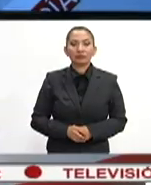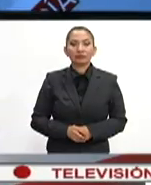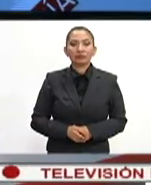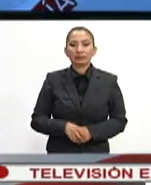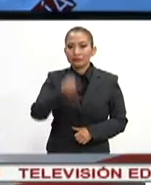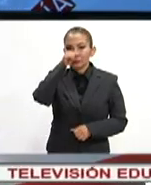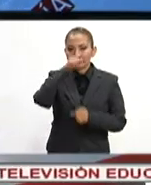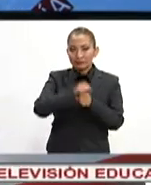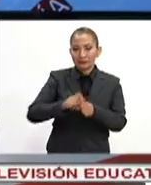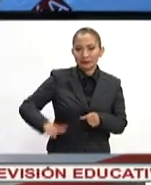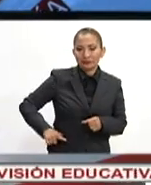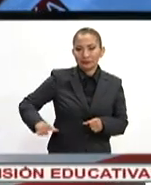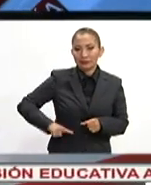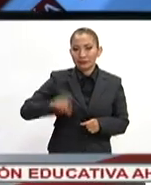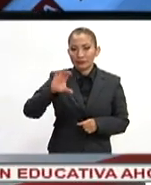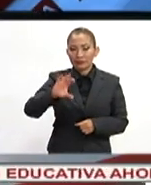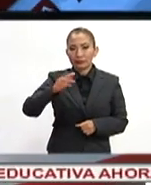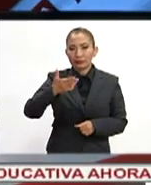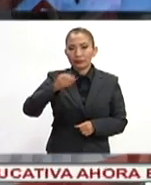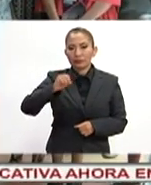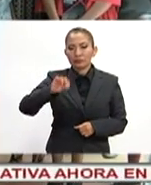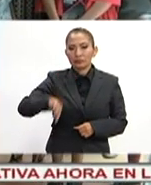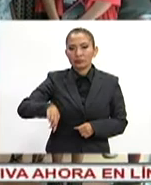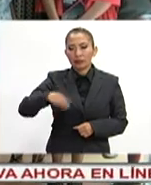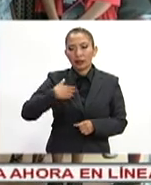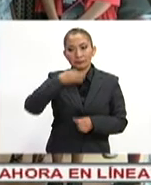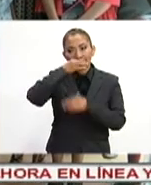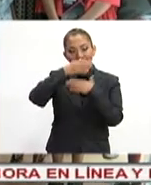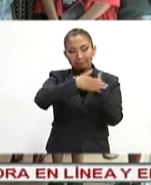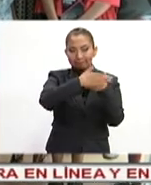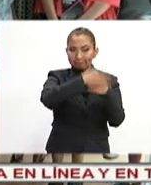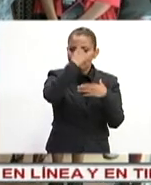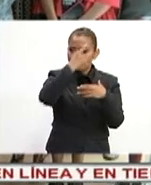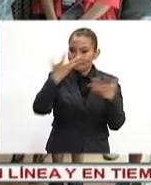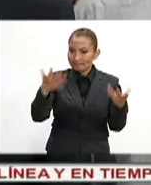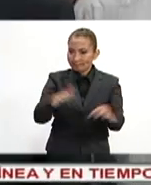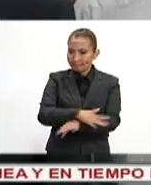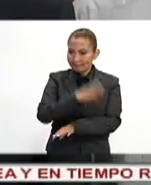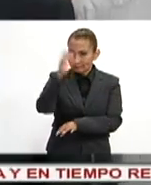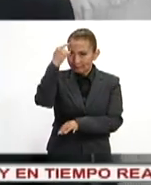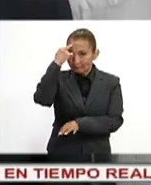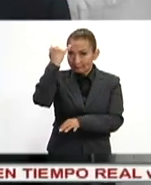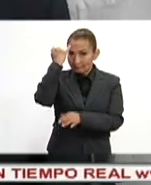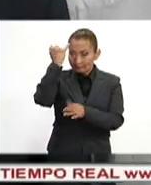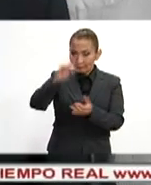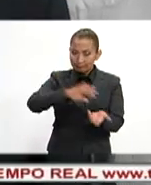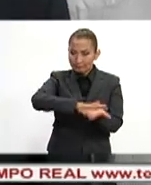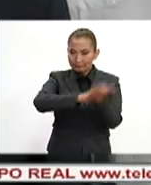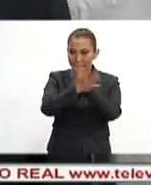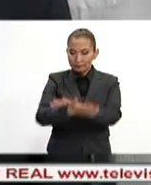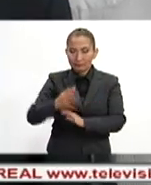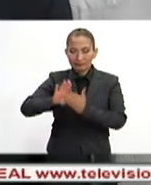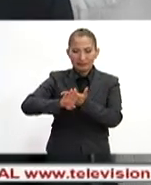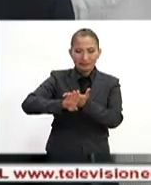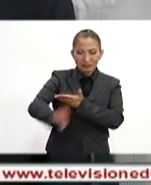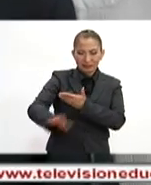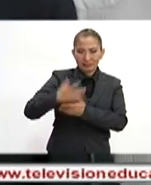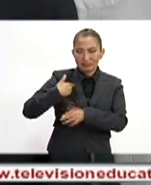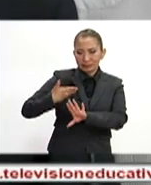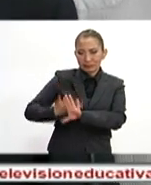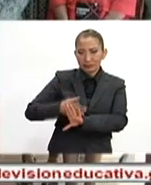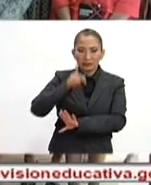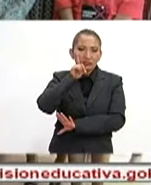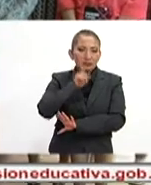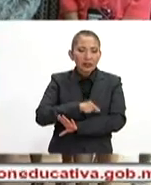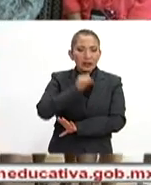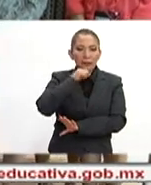El secretario de Gobernación, Miguel Ángel Osorio Chong, hizo un llamado para realizar un cambio cultural que permita evitar la violencia de género y con